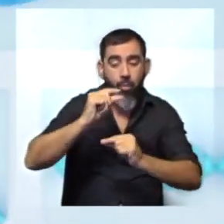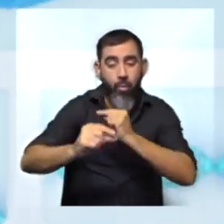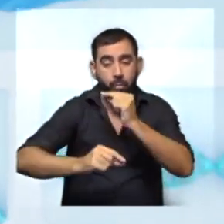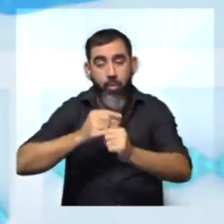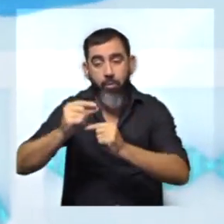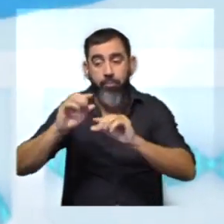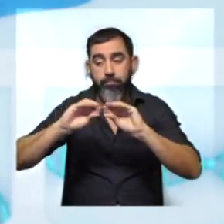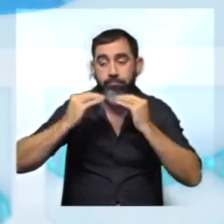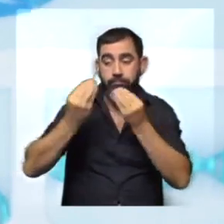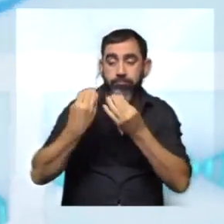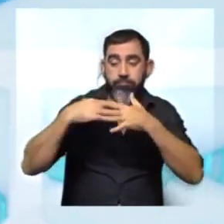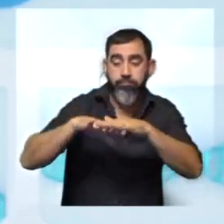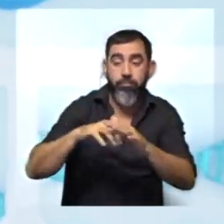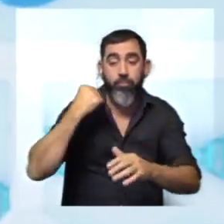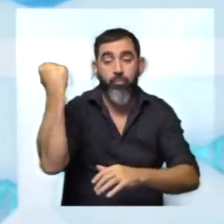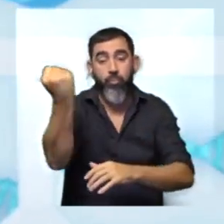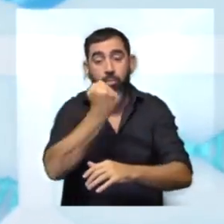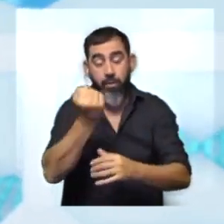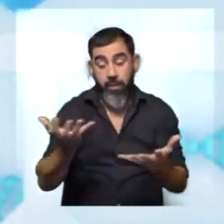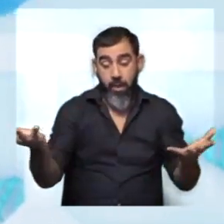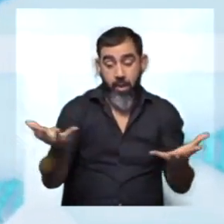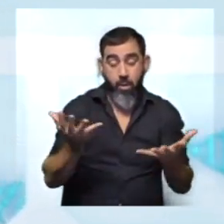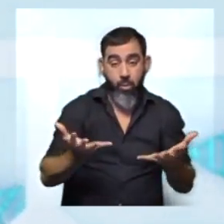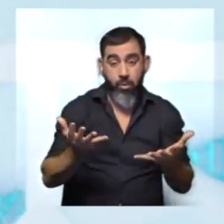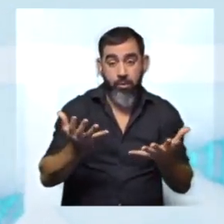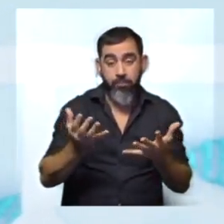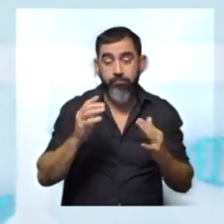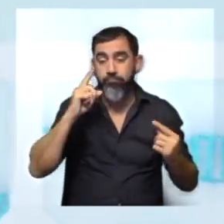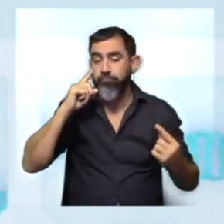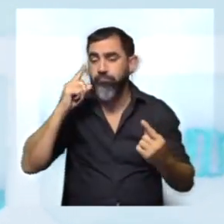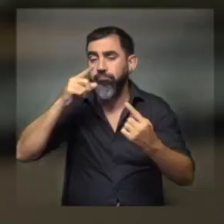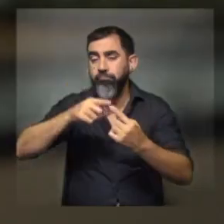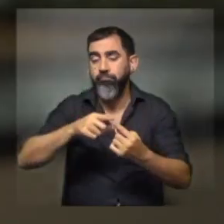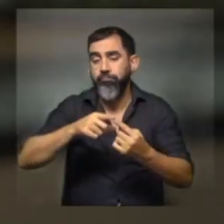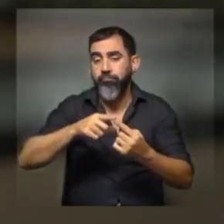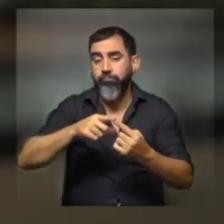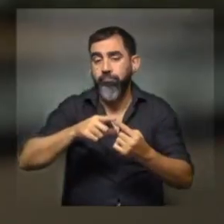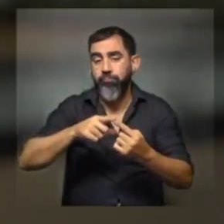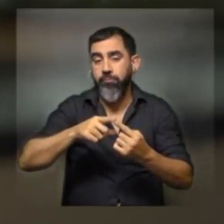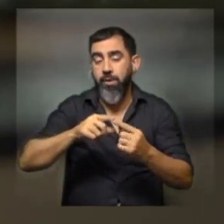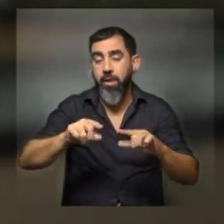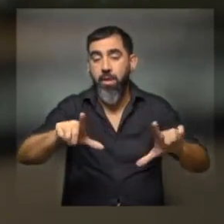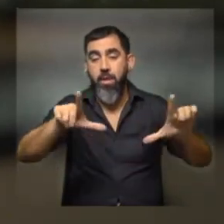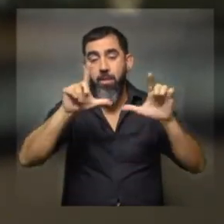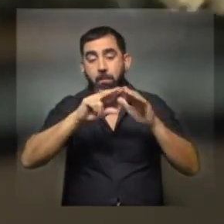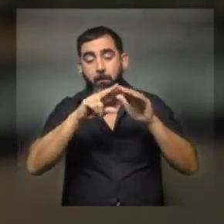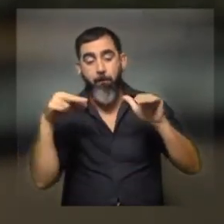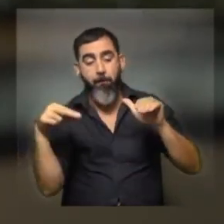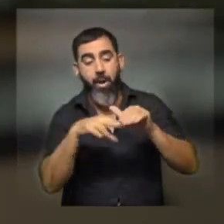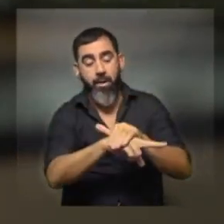el total es muy importante. Hoy estamos orientados a las imágenes moleculares,